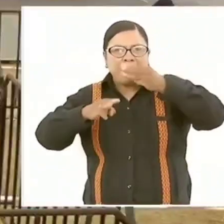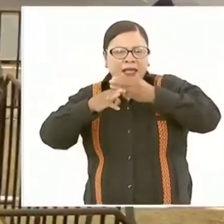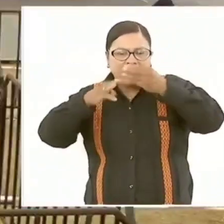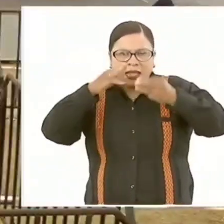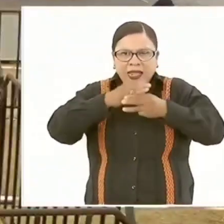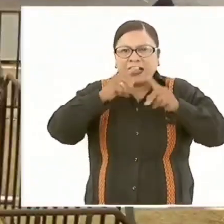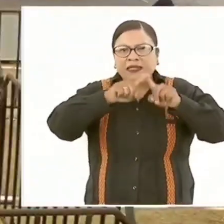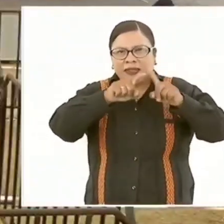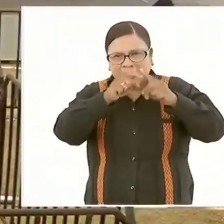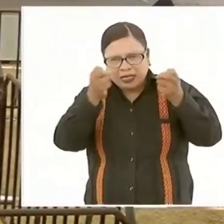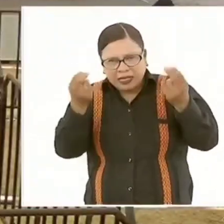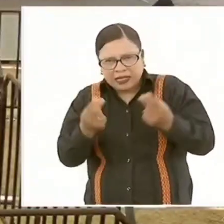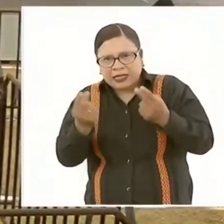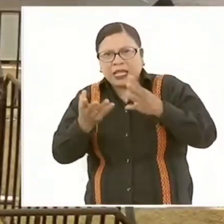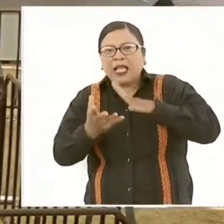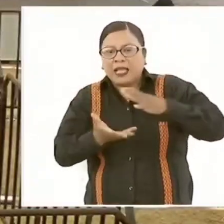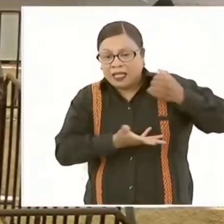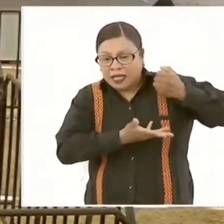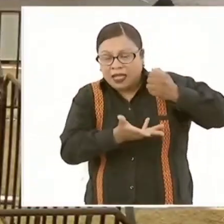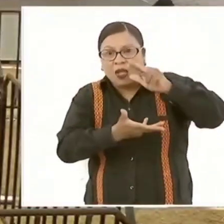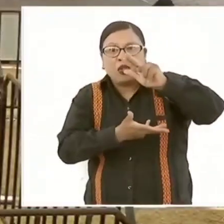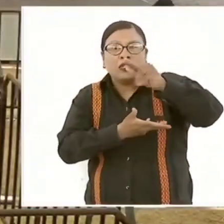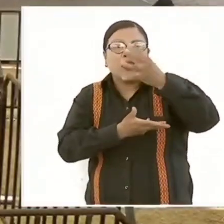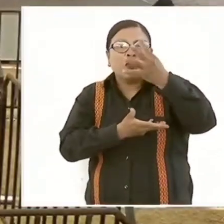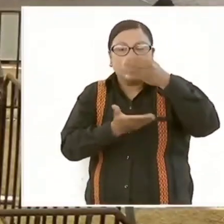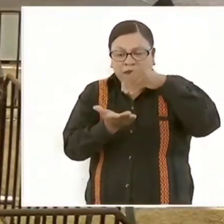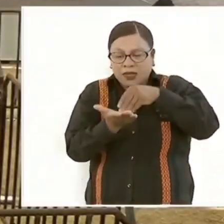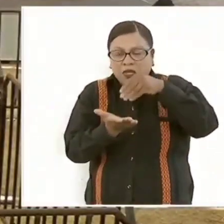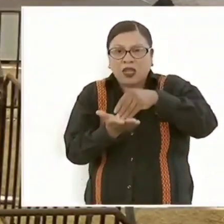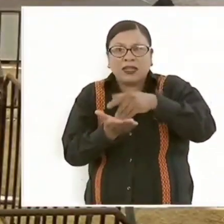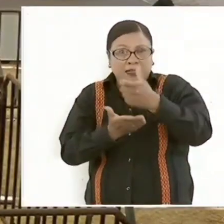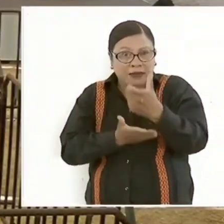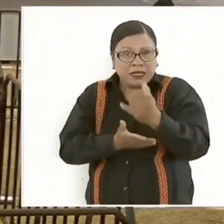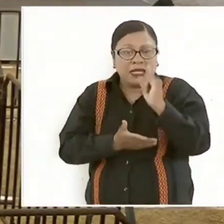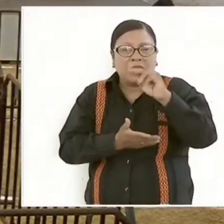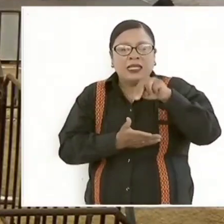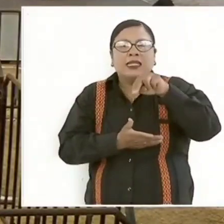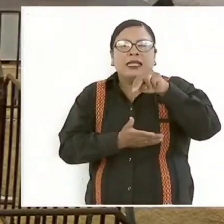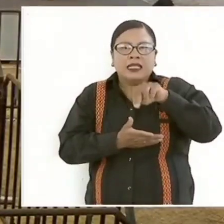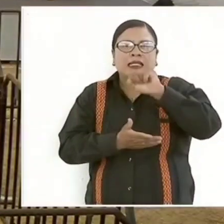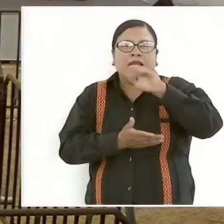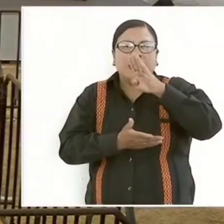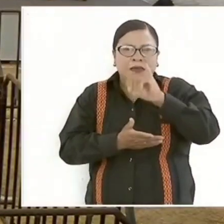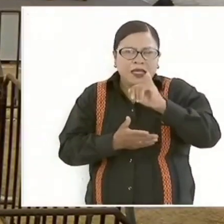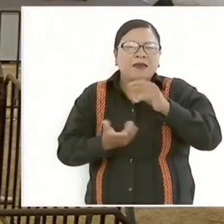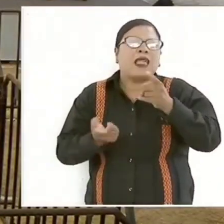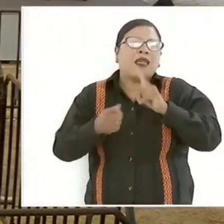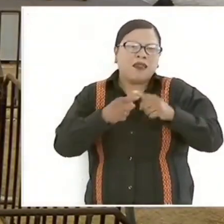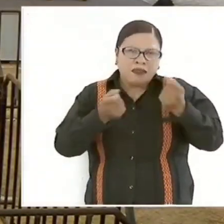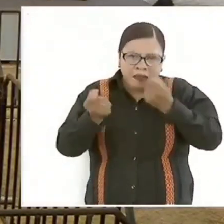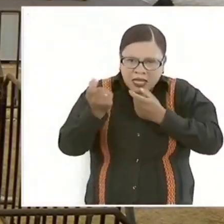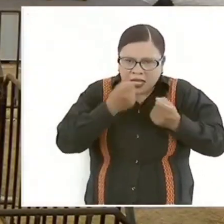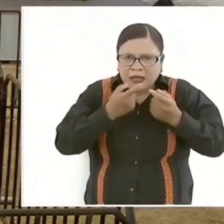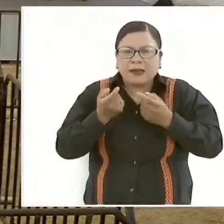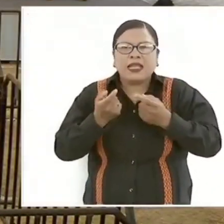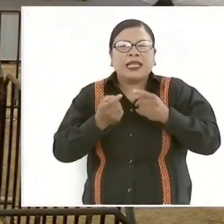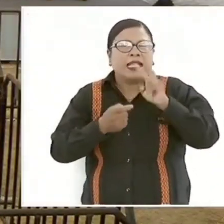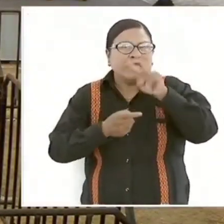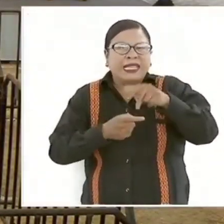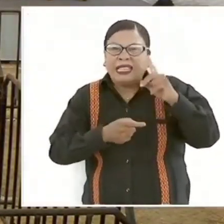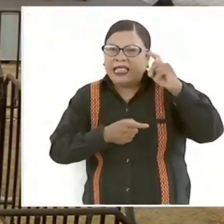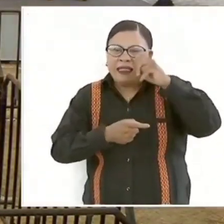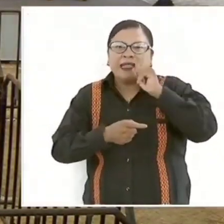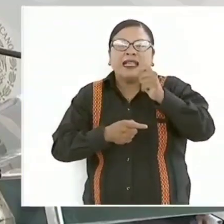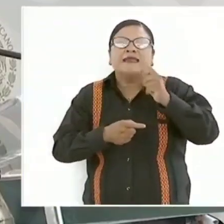es necesario, que se han invertido 84 millones de pesos por parte del INSABI en equipo, con los medicamentos y lo más difícil de